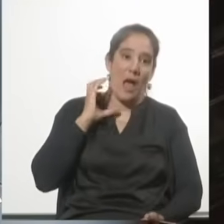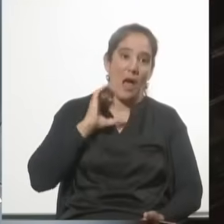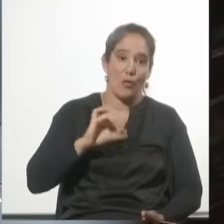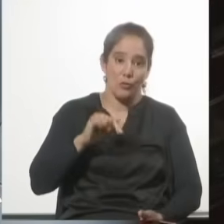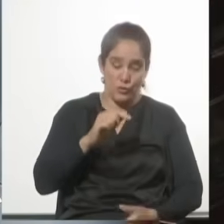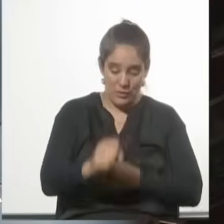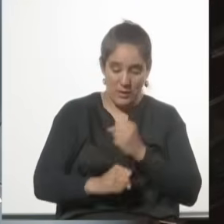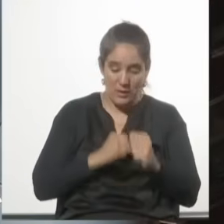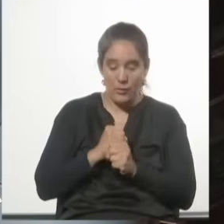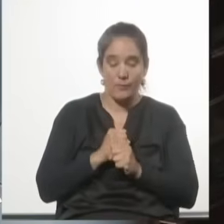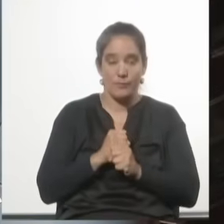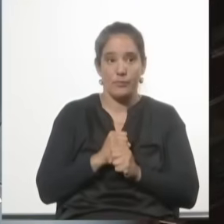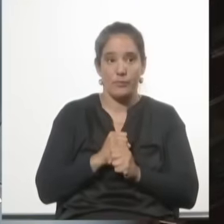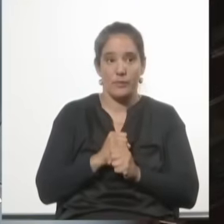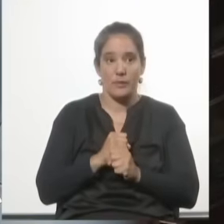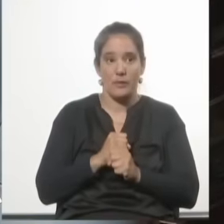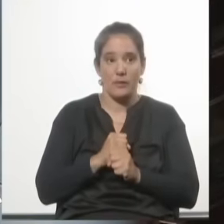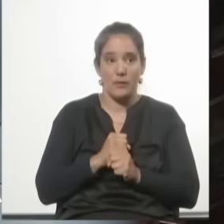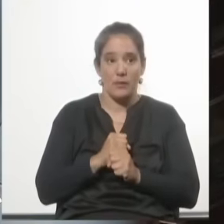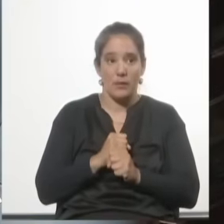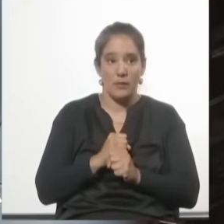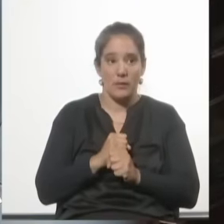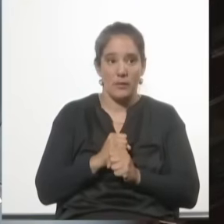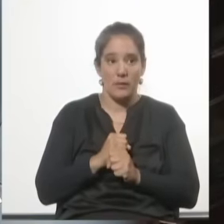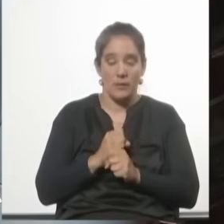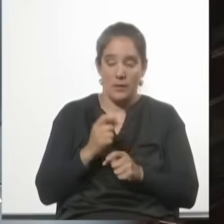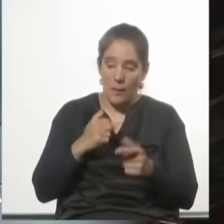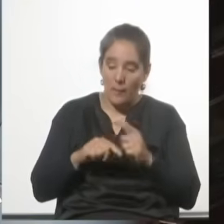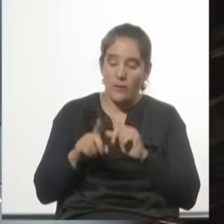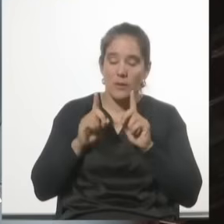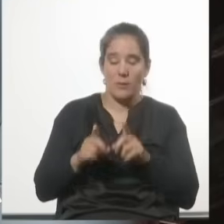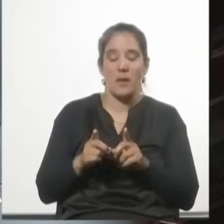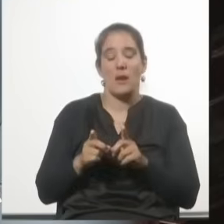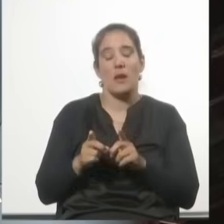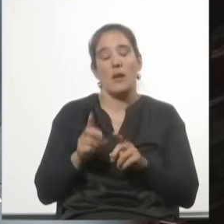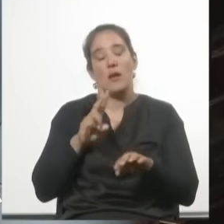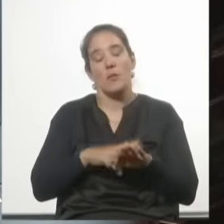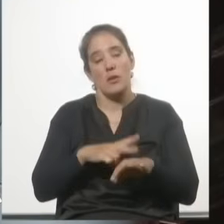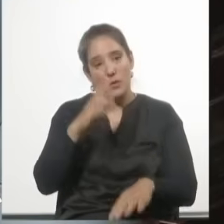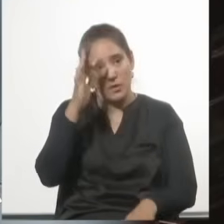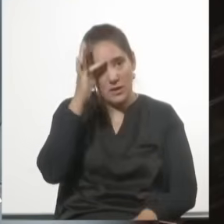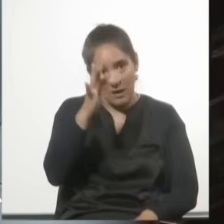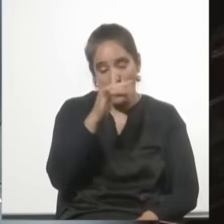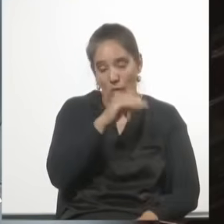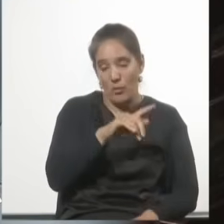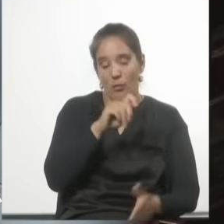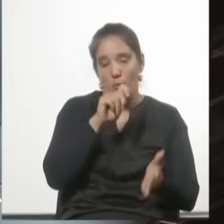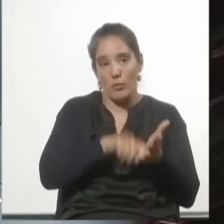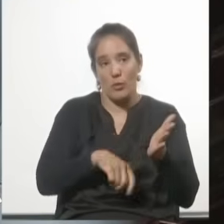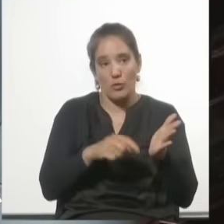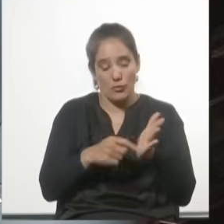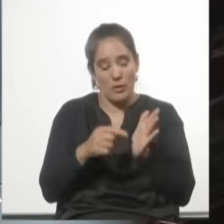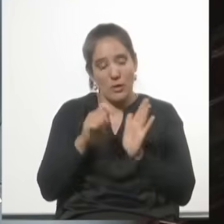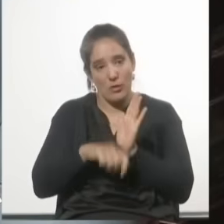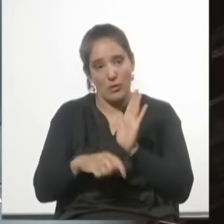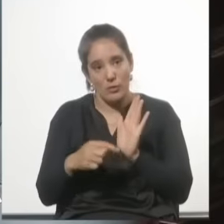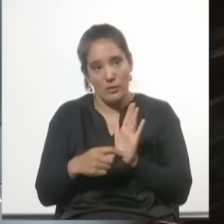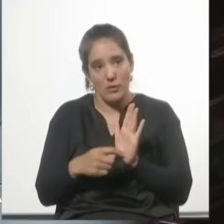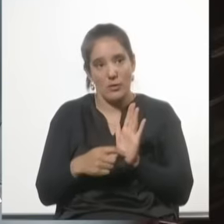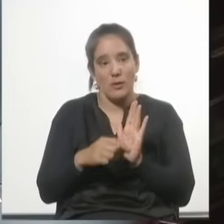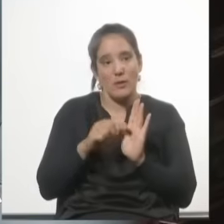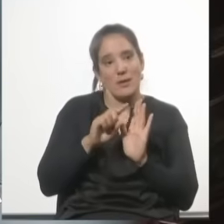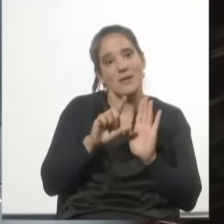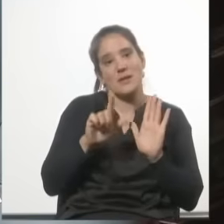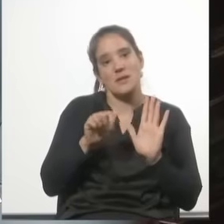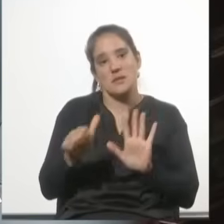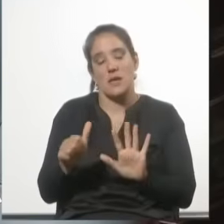año. Asimismo, a los efectos de encomendar la supervisión técnica que surge del contrato en la cláusula 24ª, más